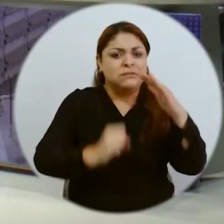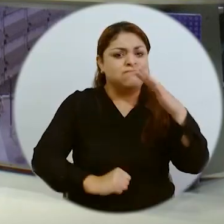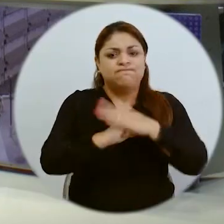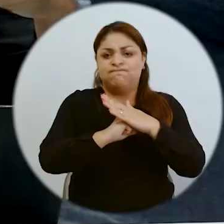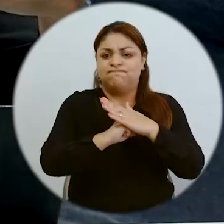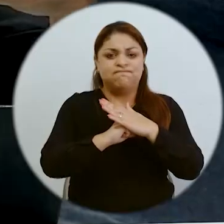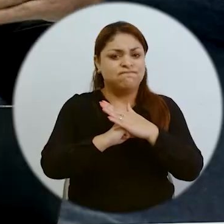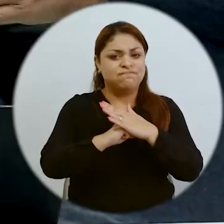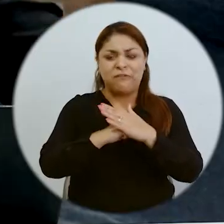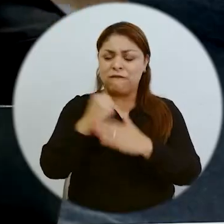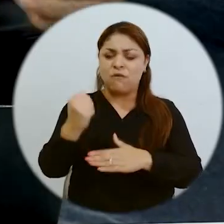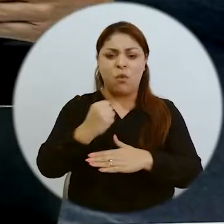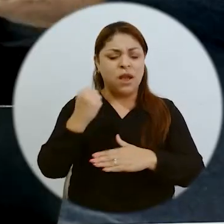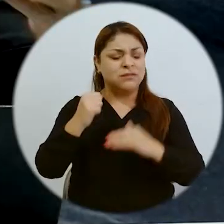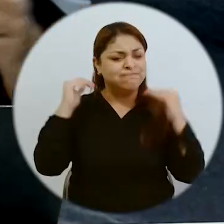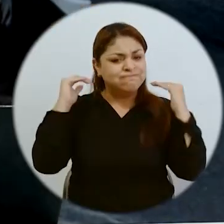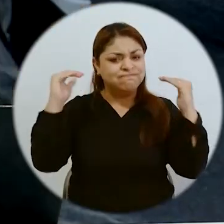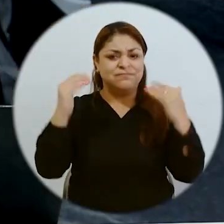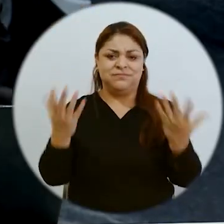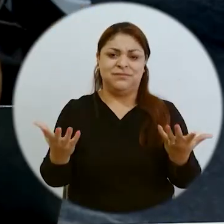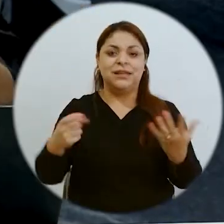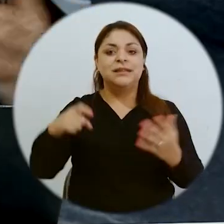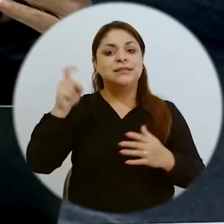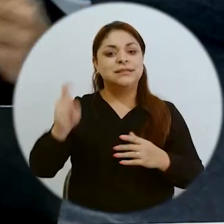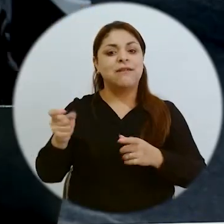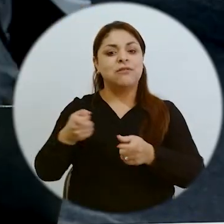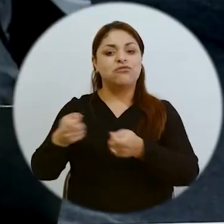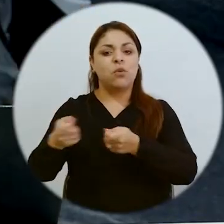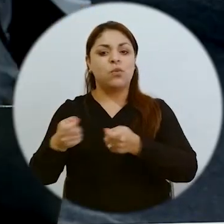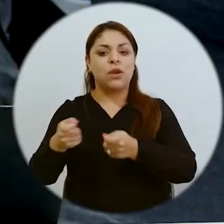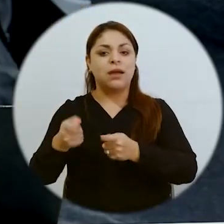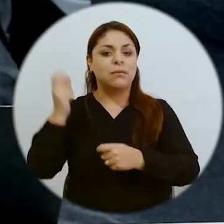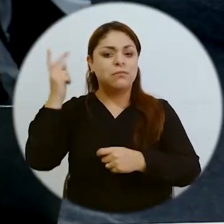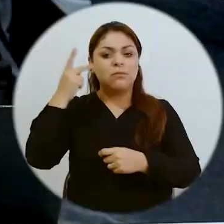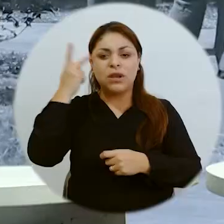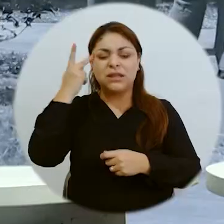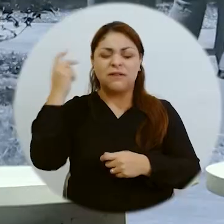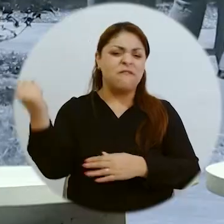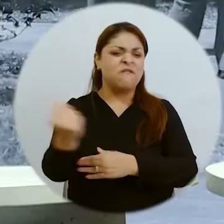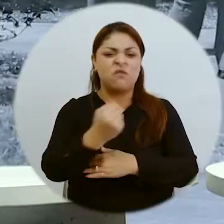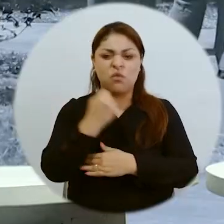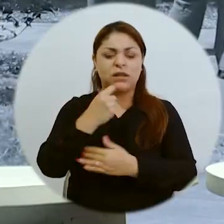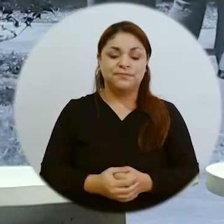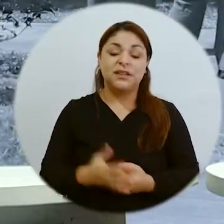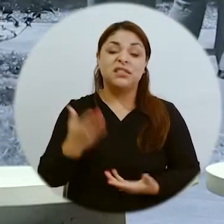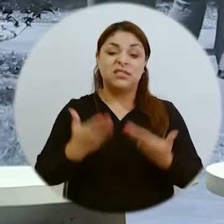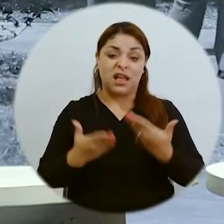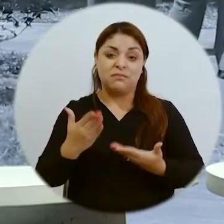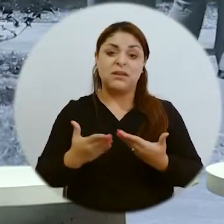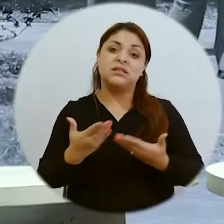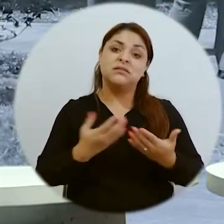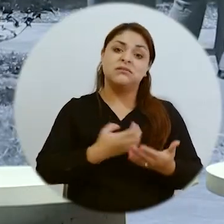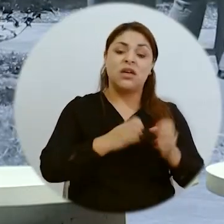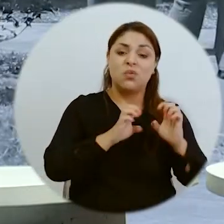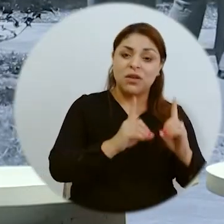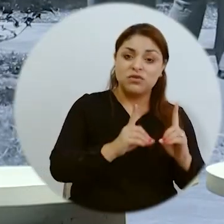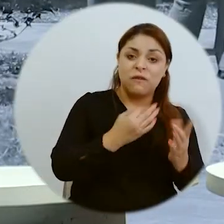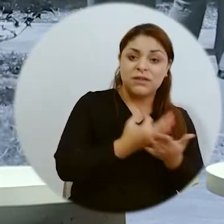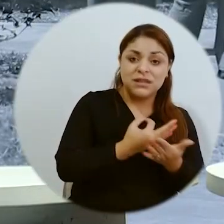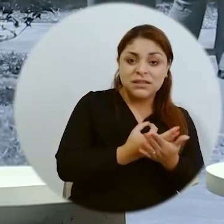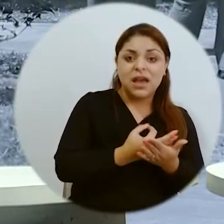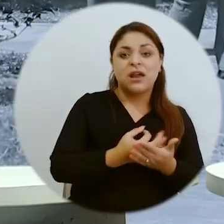cobrando 54 o están cobrando 38%. Y entonces esto sí hay que hacerlo con política pública, y por eso las tasas